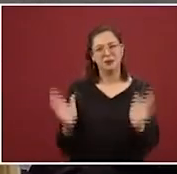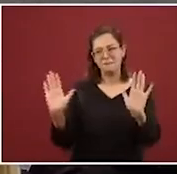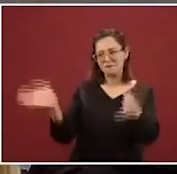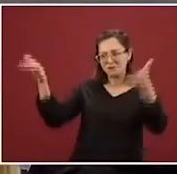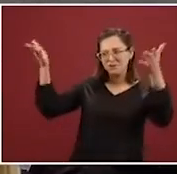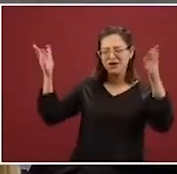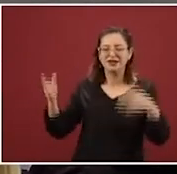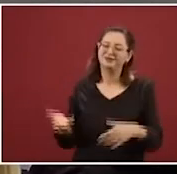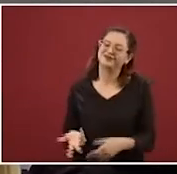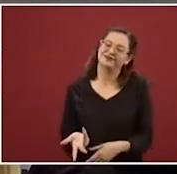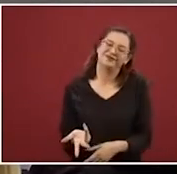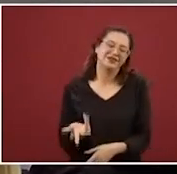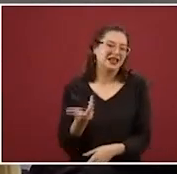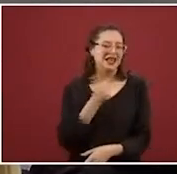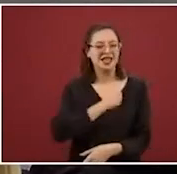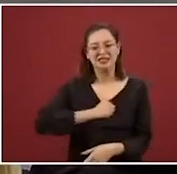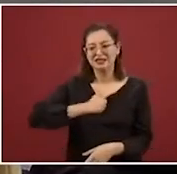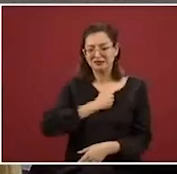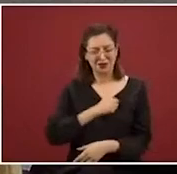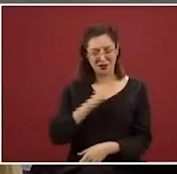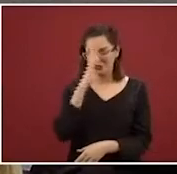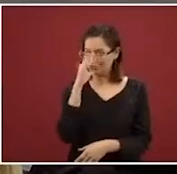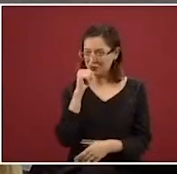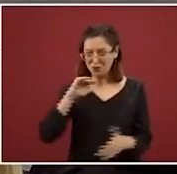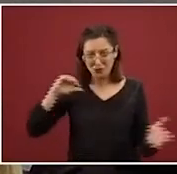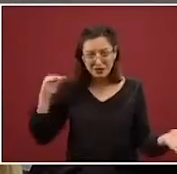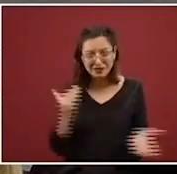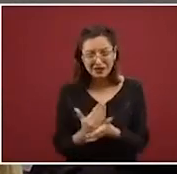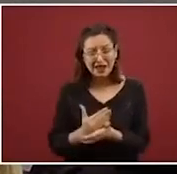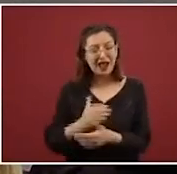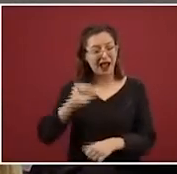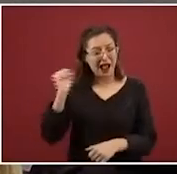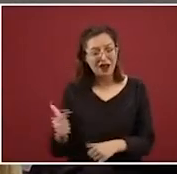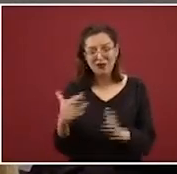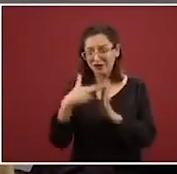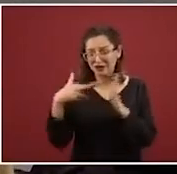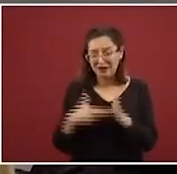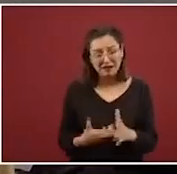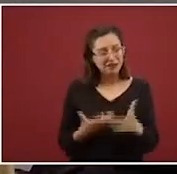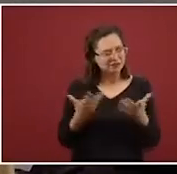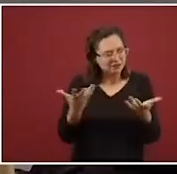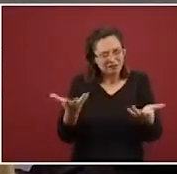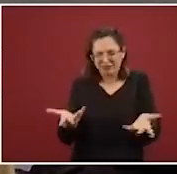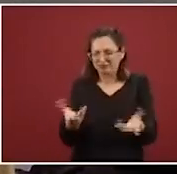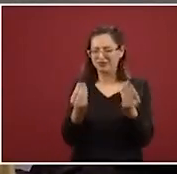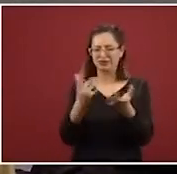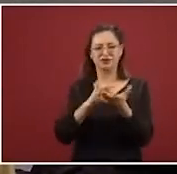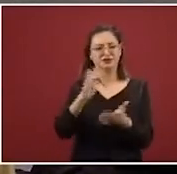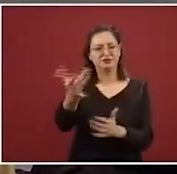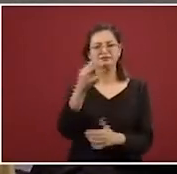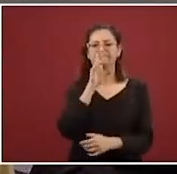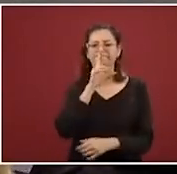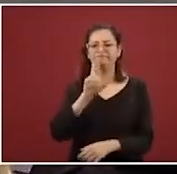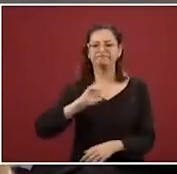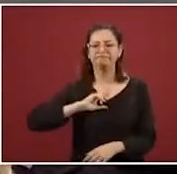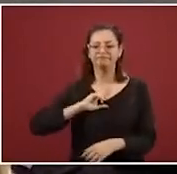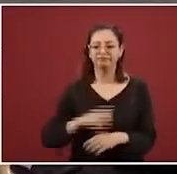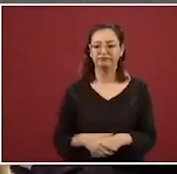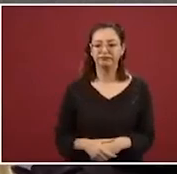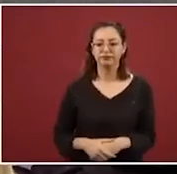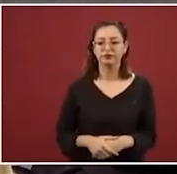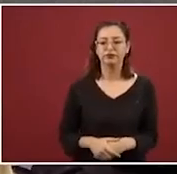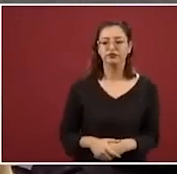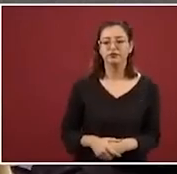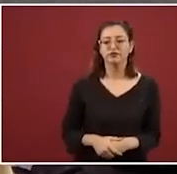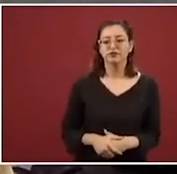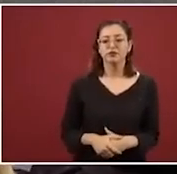que le entran a ese tipo de negocios. No se puede detener, frenar, reglamentar. Muchas gracias por su respuesta. Como no es un medicamento